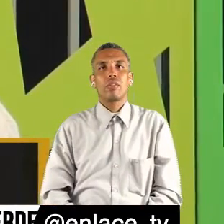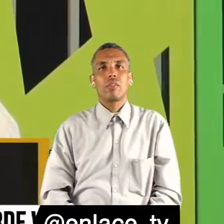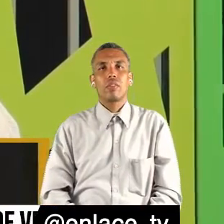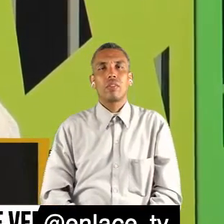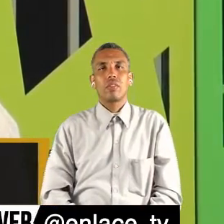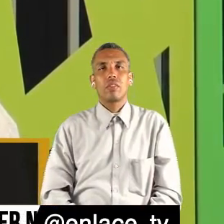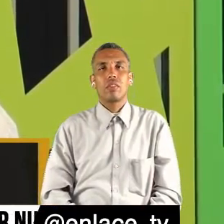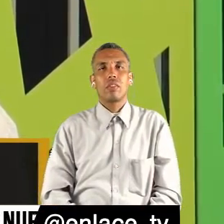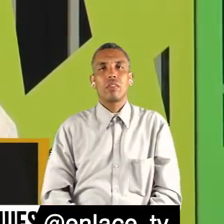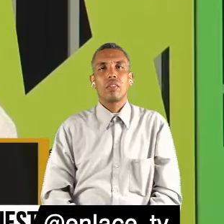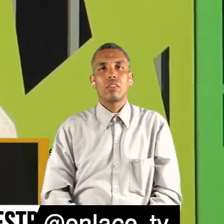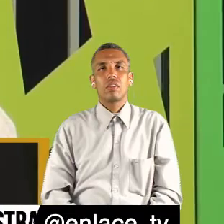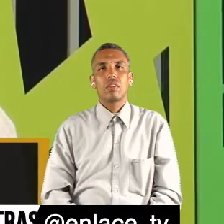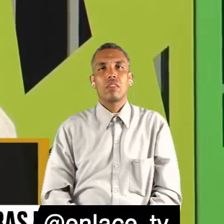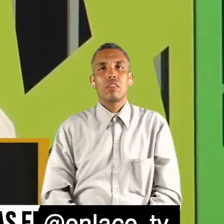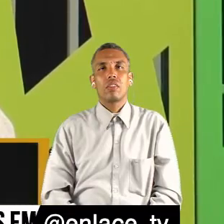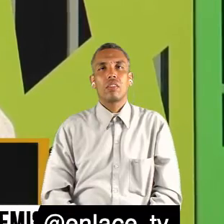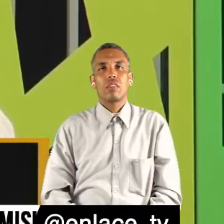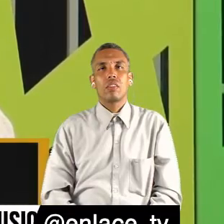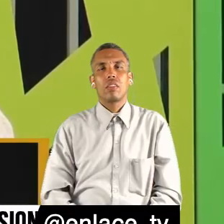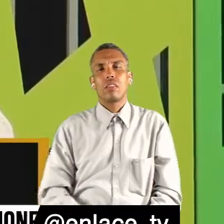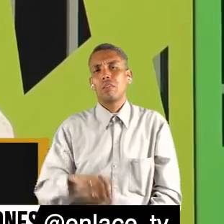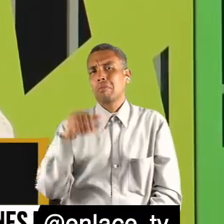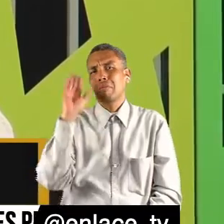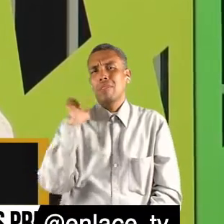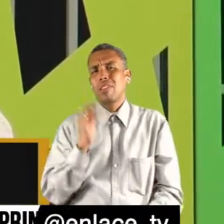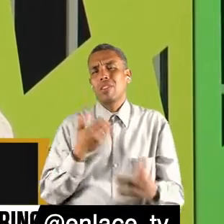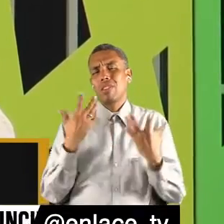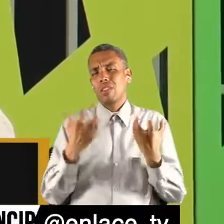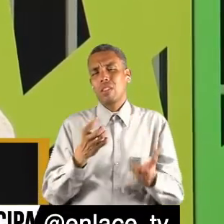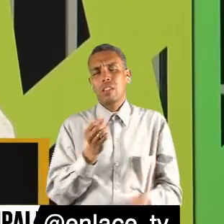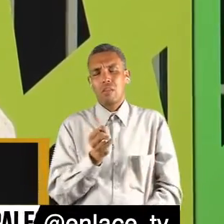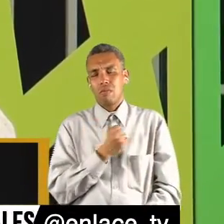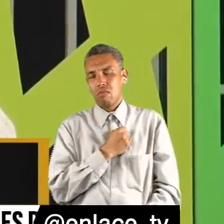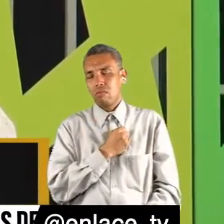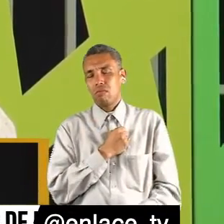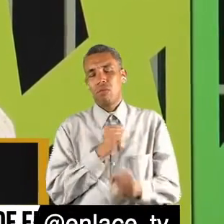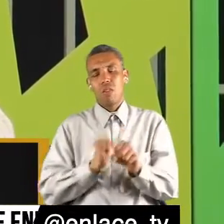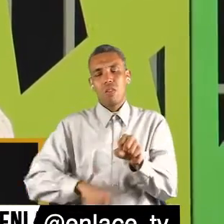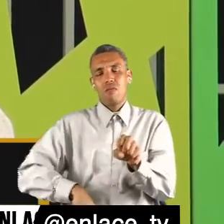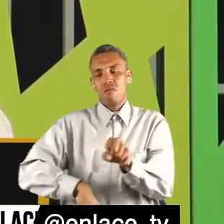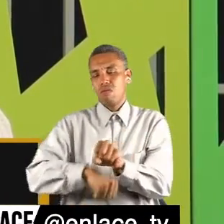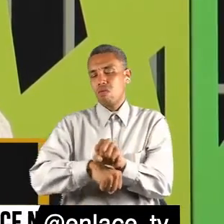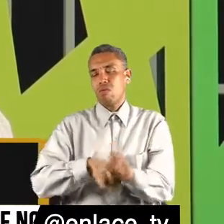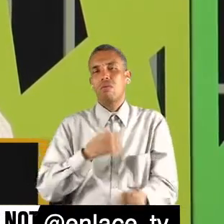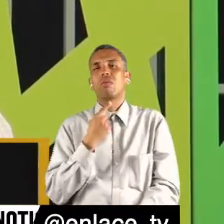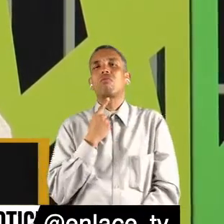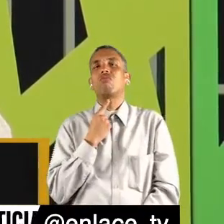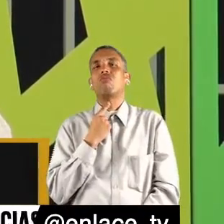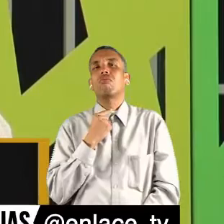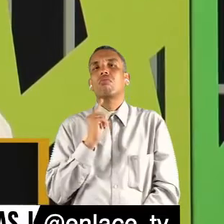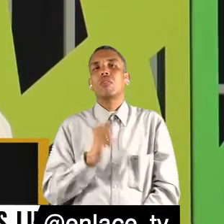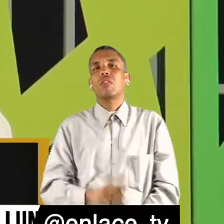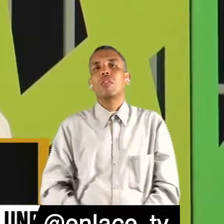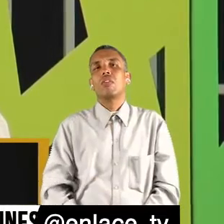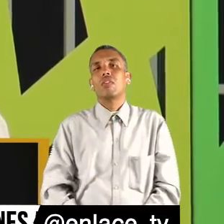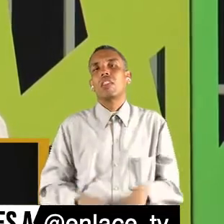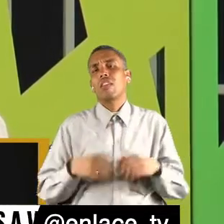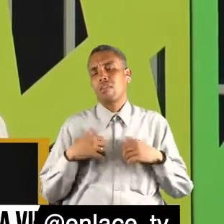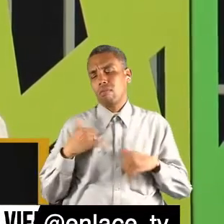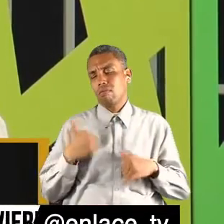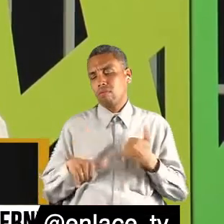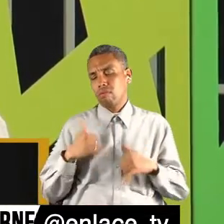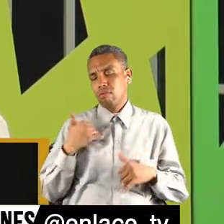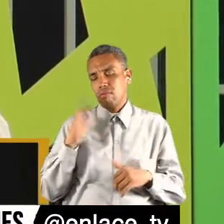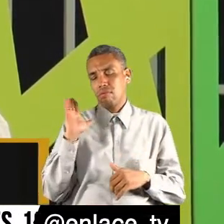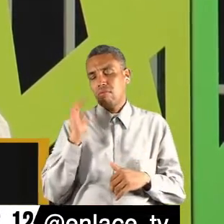yo quiero y amo mucho el fútbol y el juego del fútbol. Y es eso, es un juego. Y